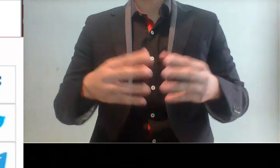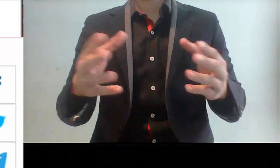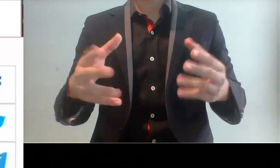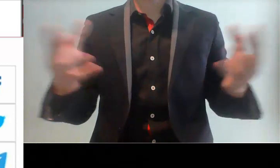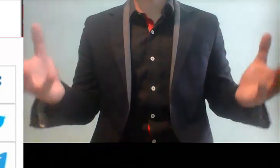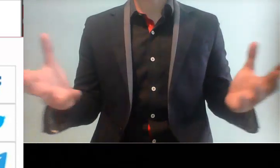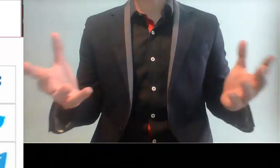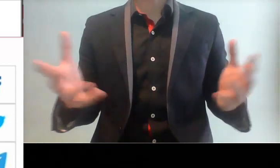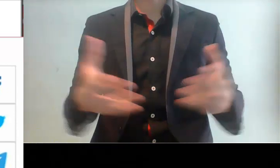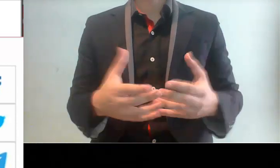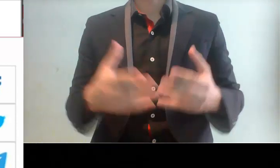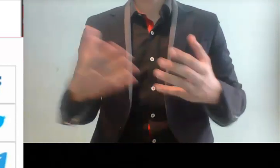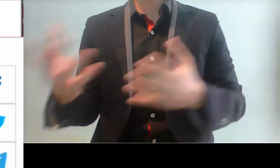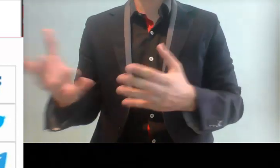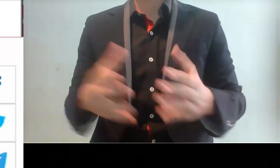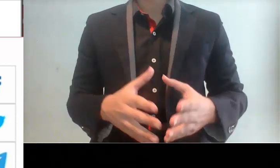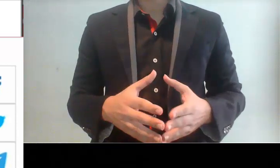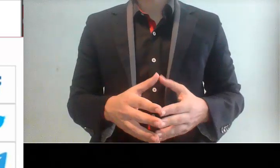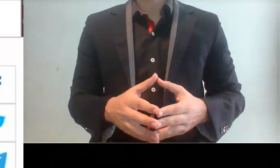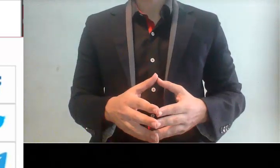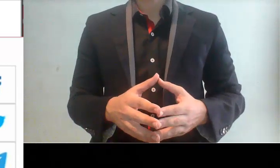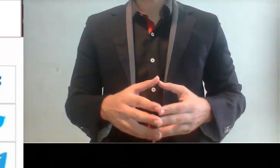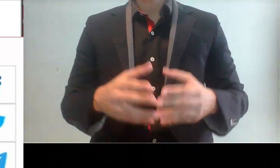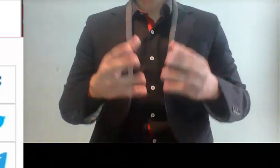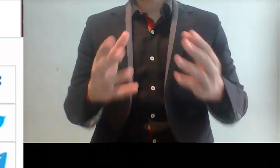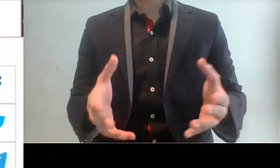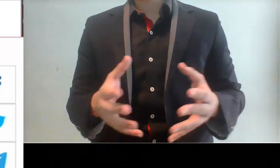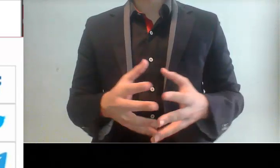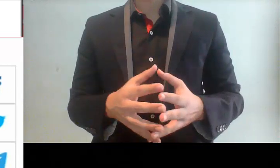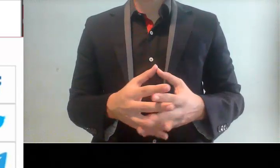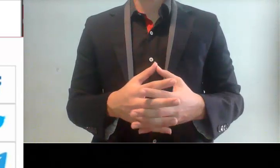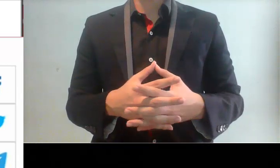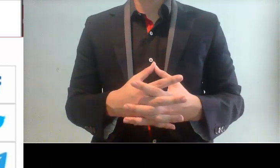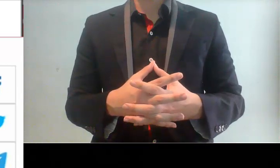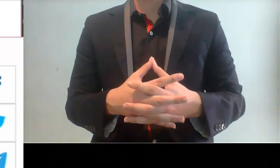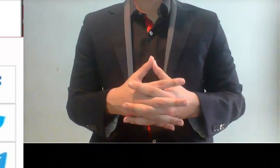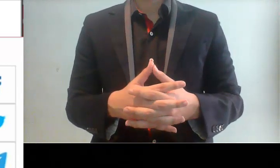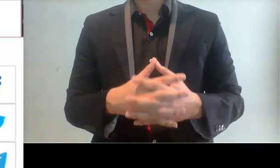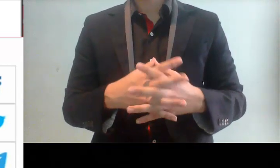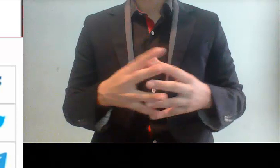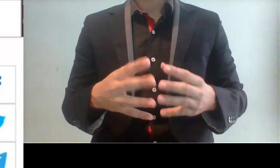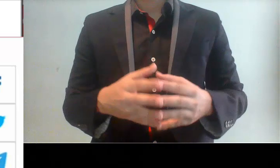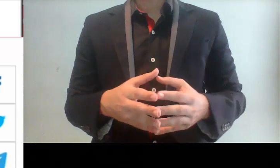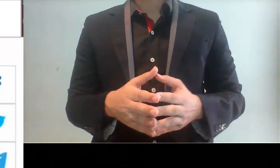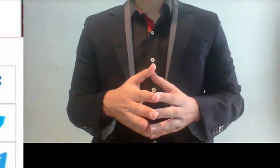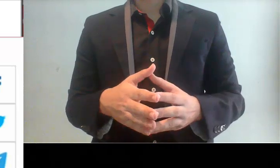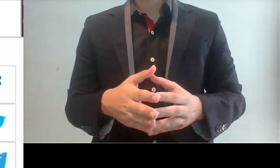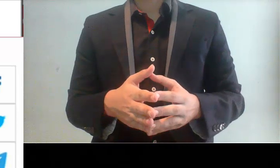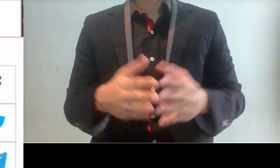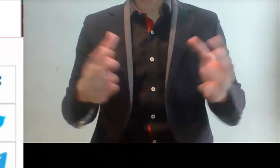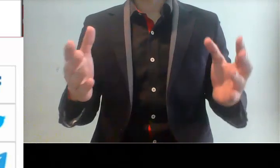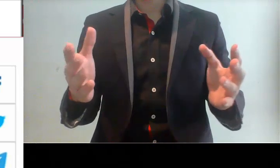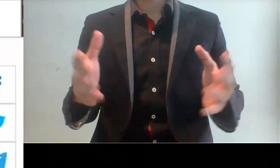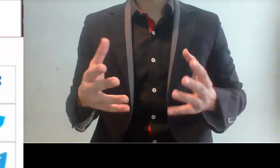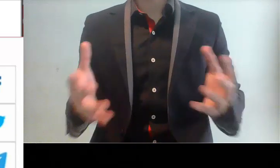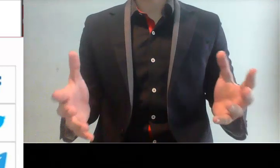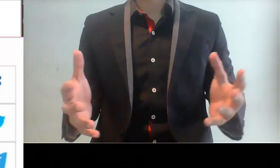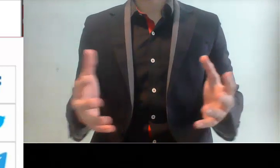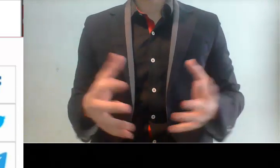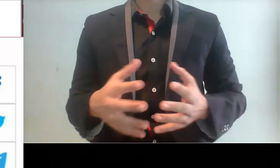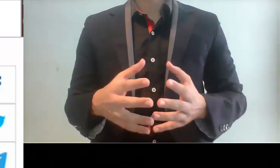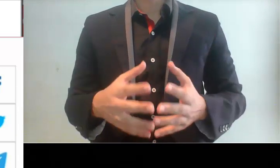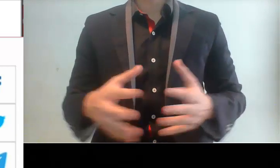hasta básicamente controles de acceso, pero a las personas. ¿Por qué? Porque una de las formas más fáciles de entrar a un sistema en general